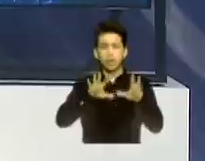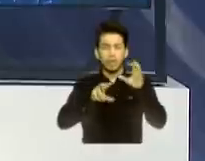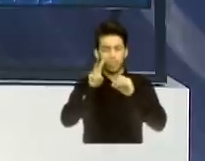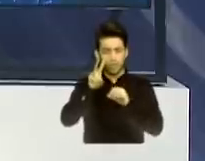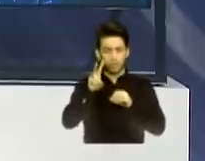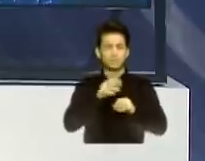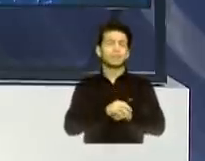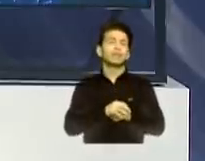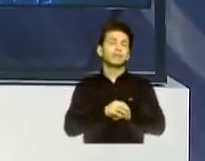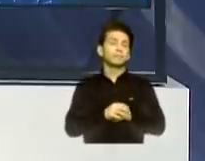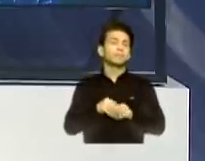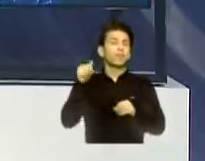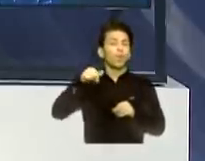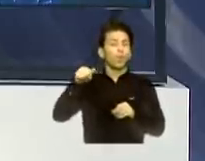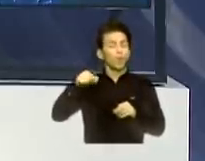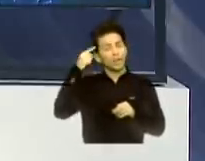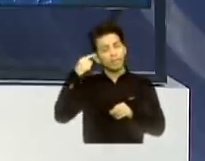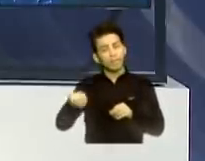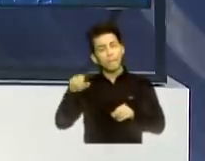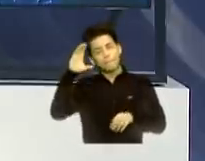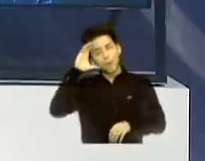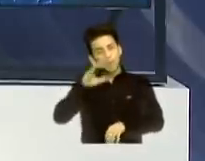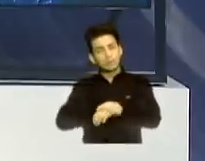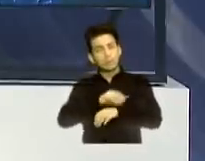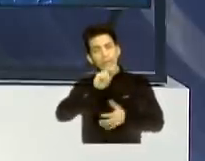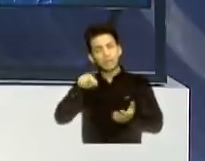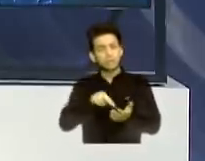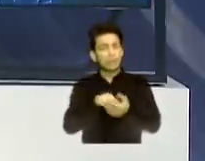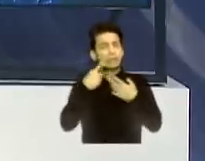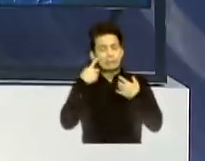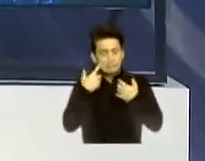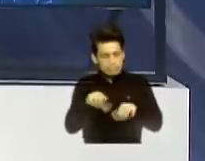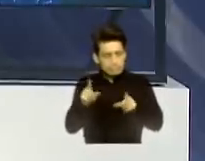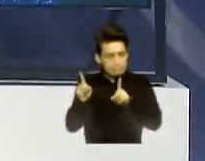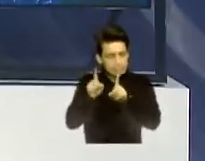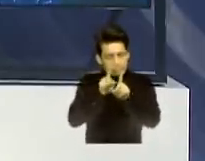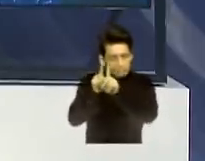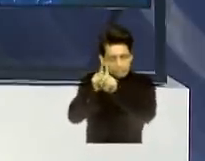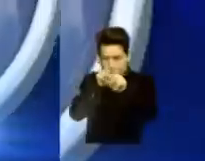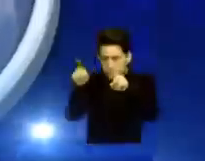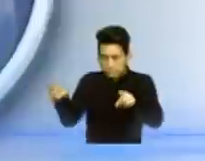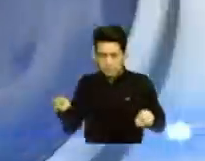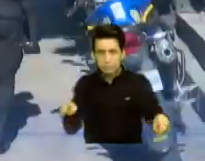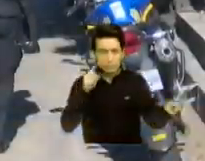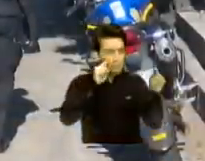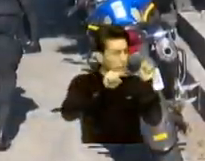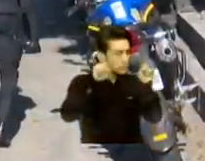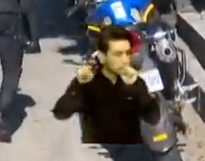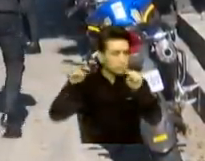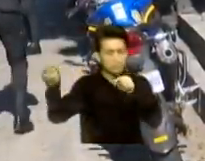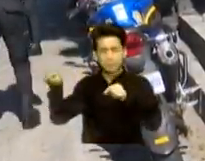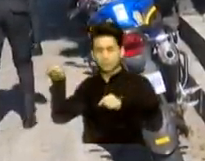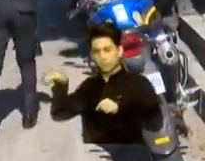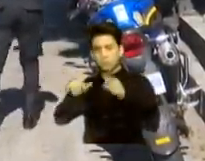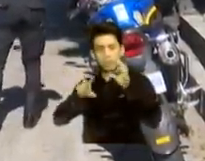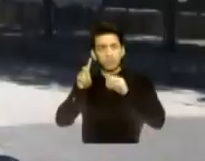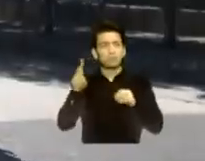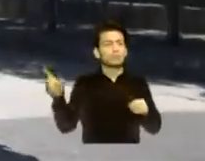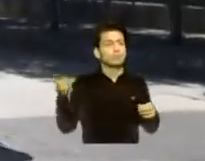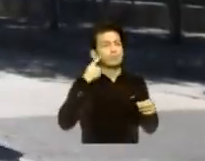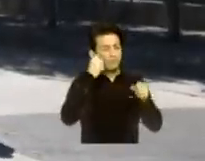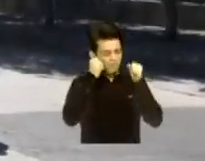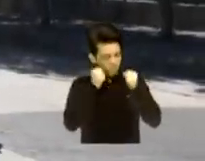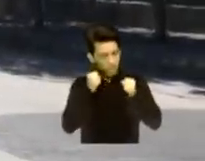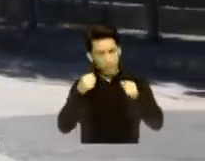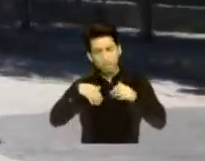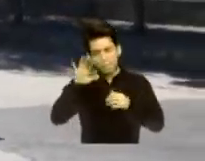específicamente. Este día la Policía Nacional Civil montó un mega operativo en el sector. Operativos se intensificaron durante el